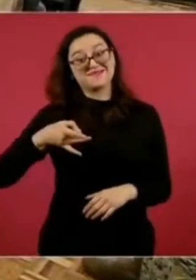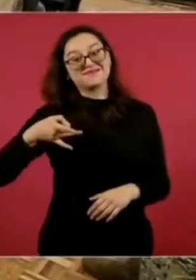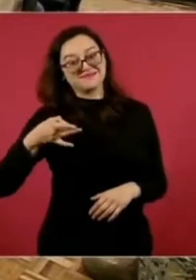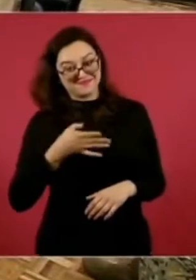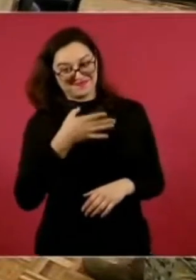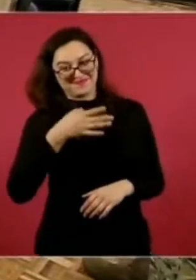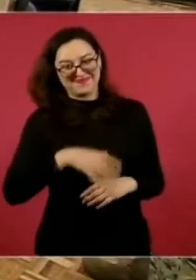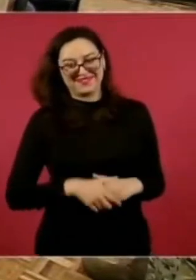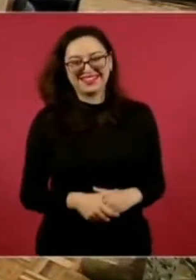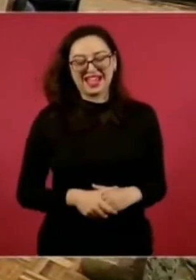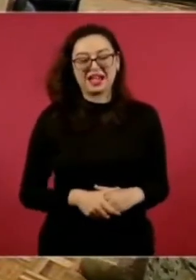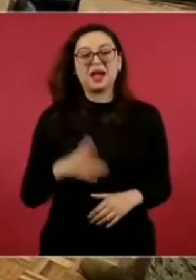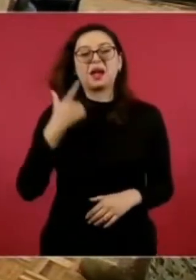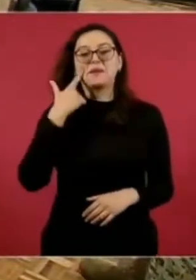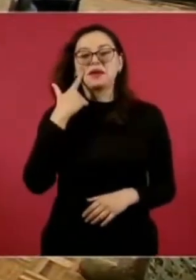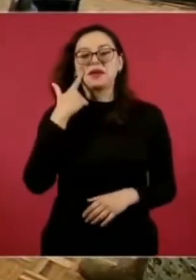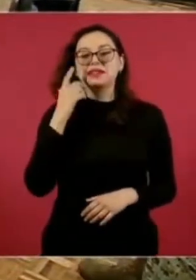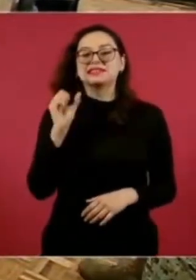No, ¿cuánto tiene la Marina?